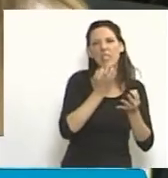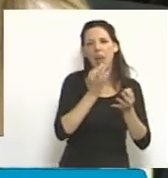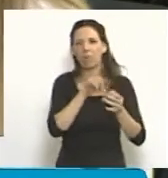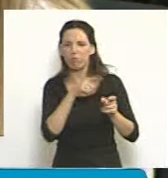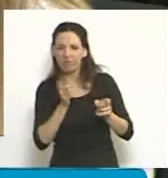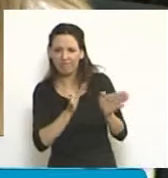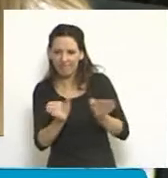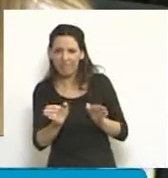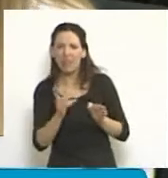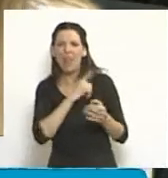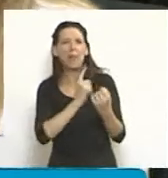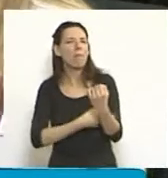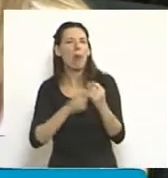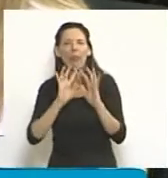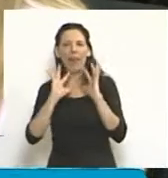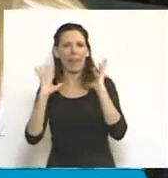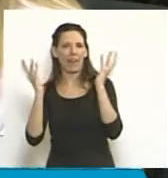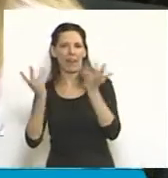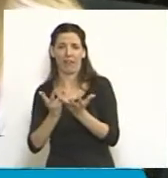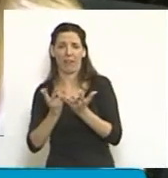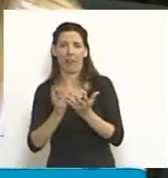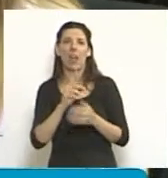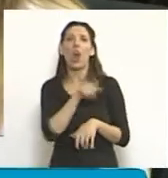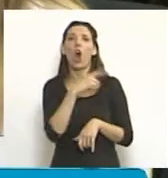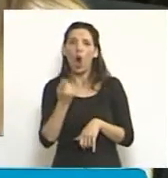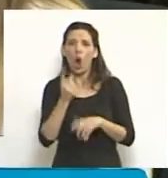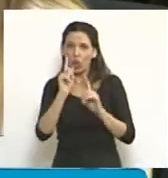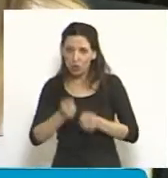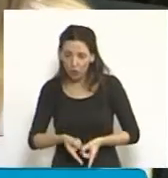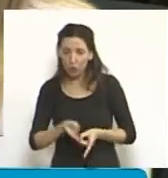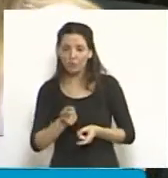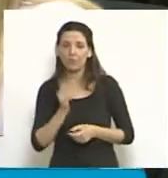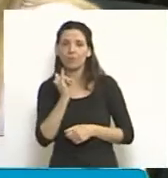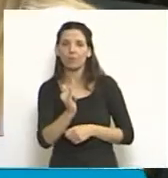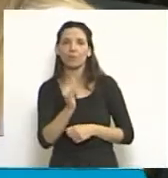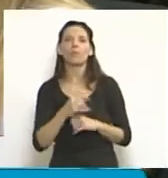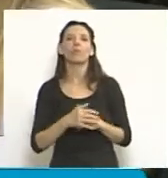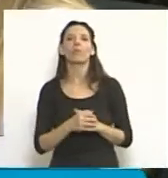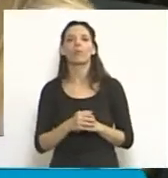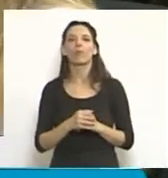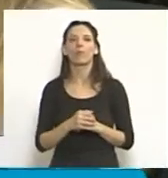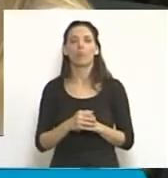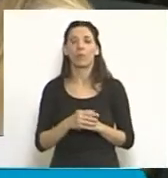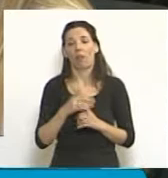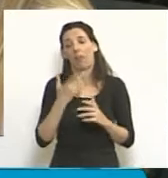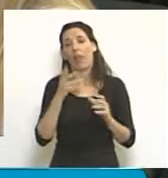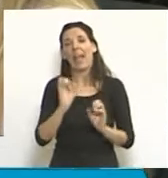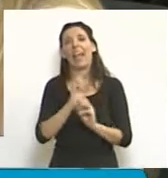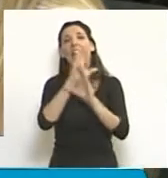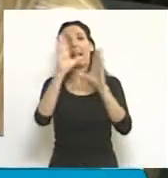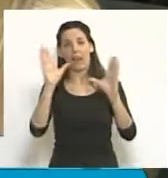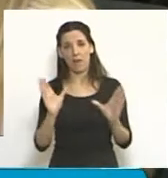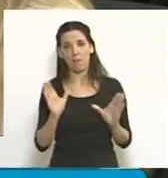poder ilimitado. Y el otro indicativo de esto que estamos planteando es que